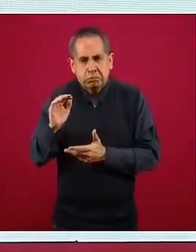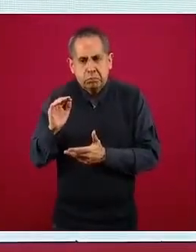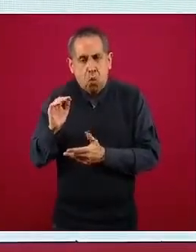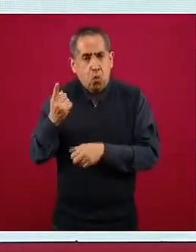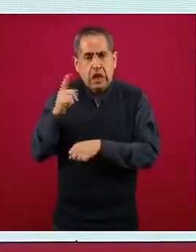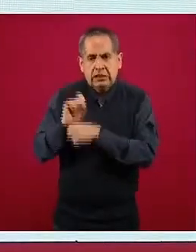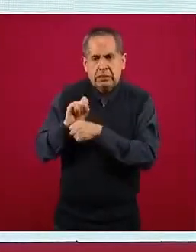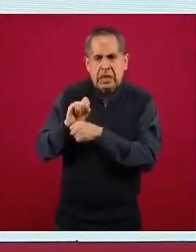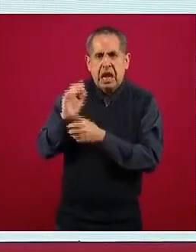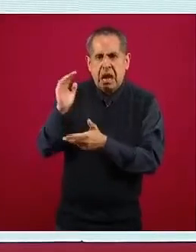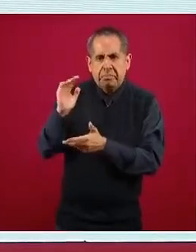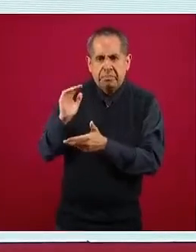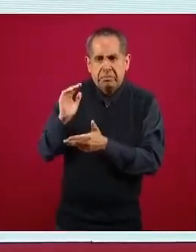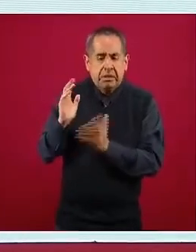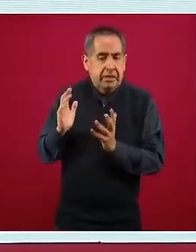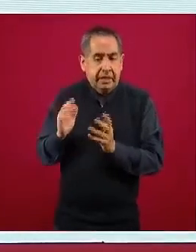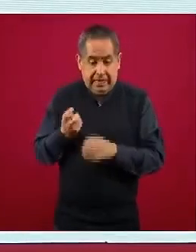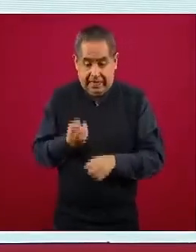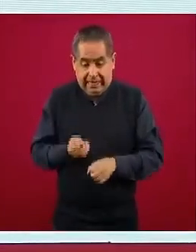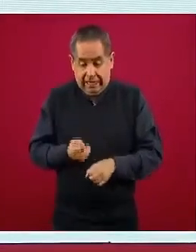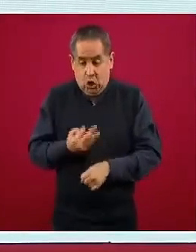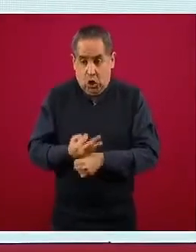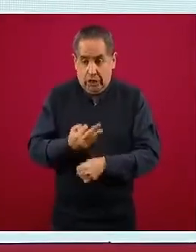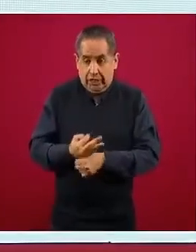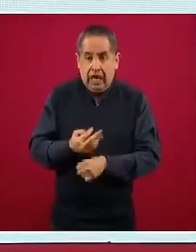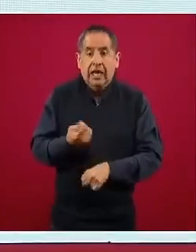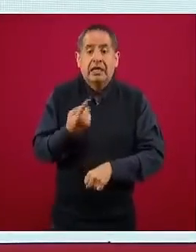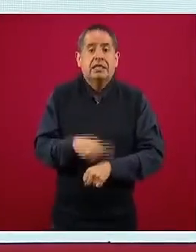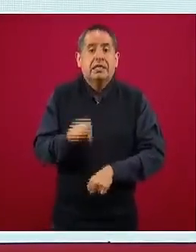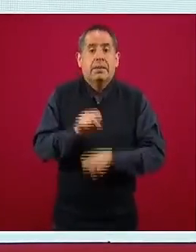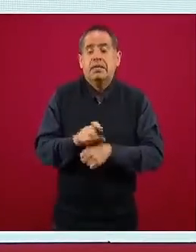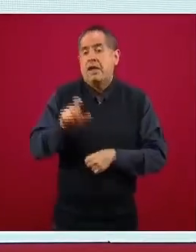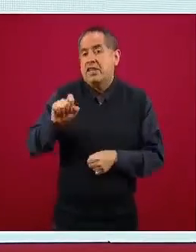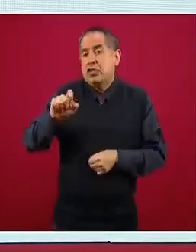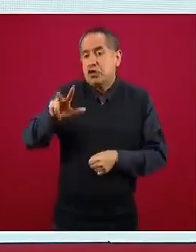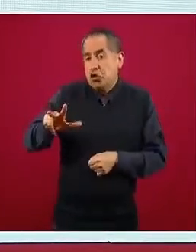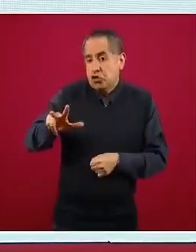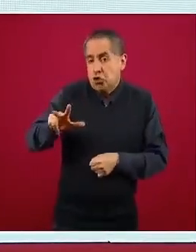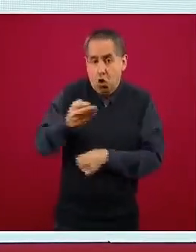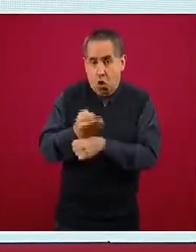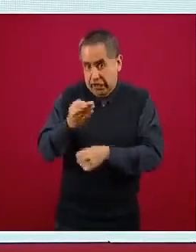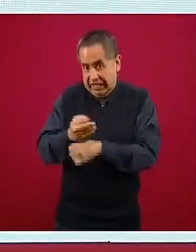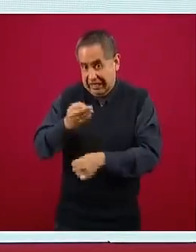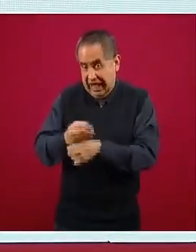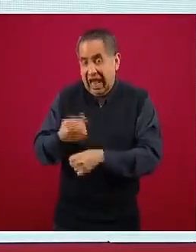esta semana. En esta que estamos viviendo es la semana 28.